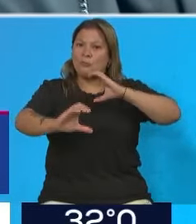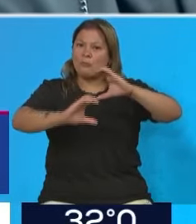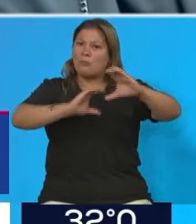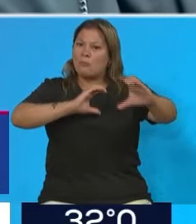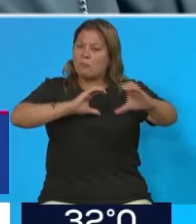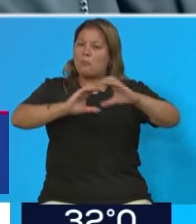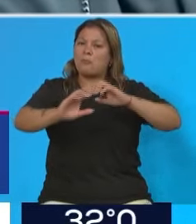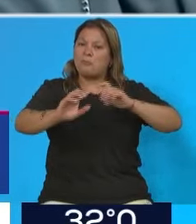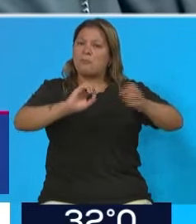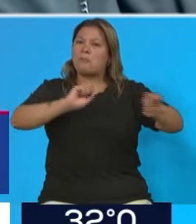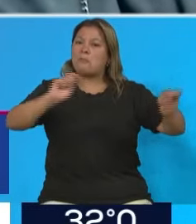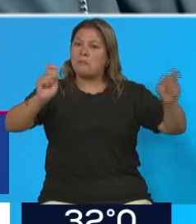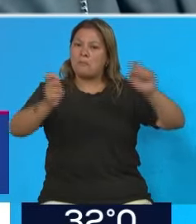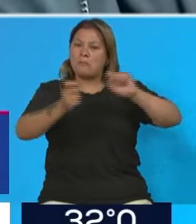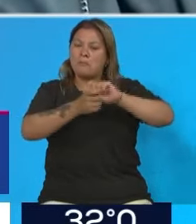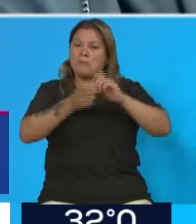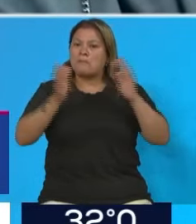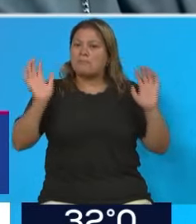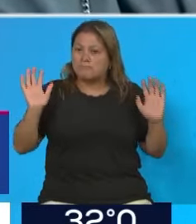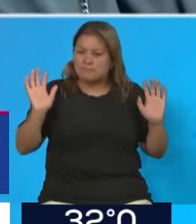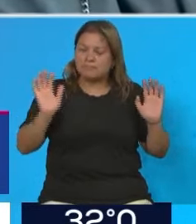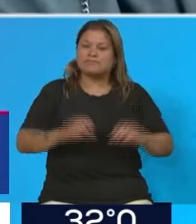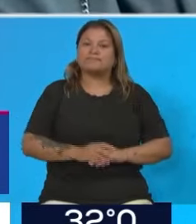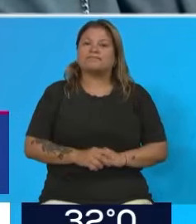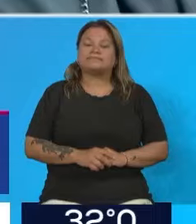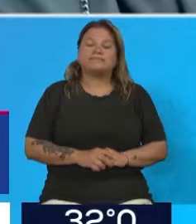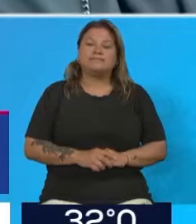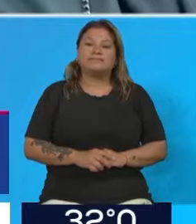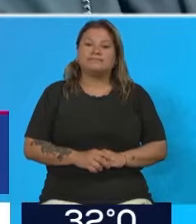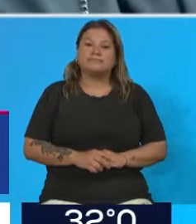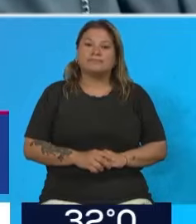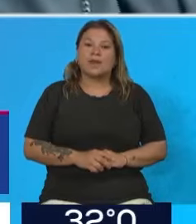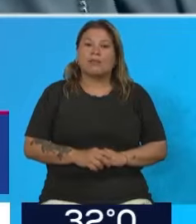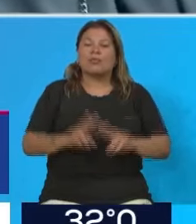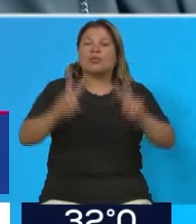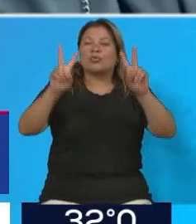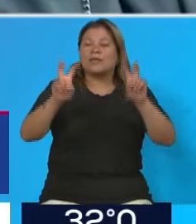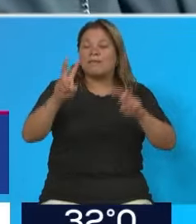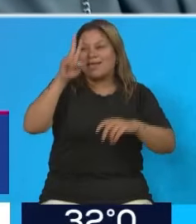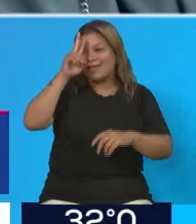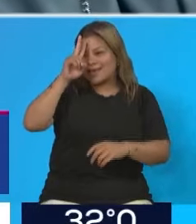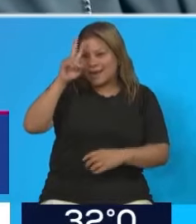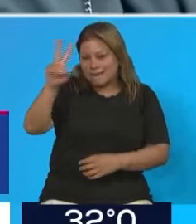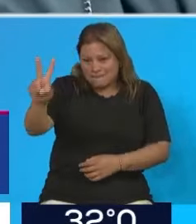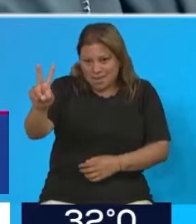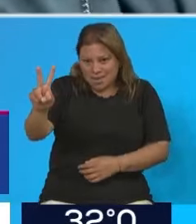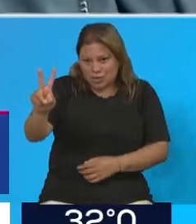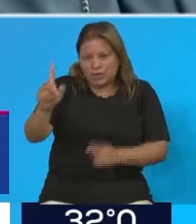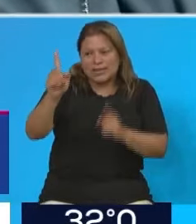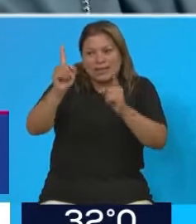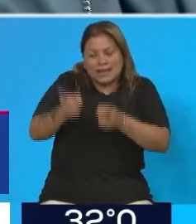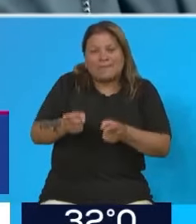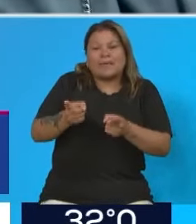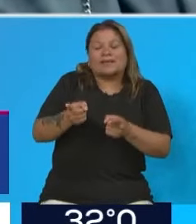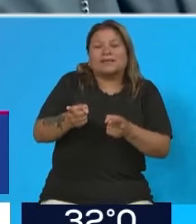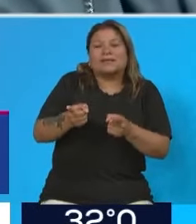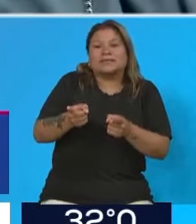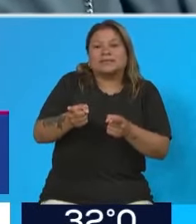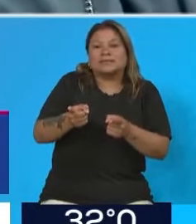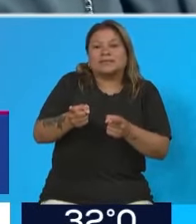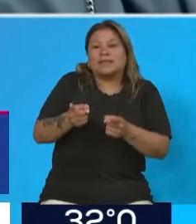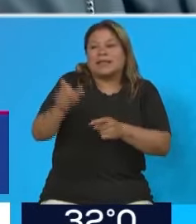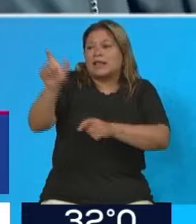naturalmente preferiríamos no solo una cuestión de de respeto humano sino también de consideración de